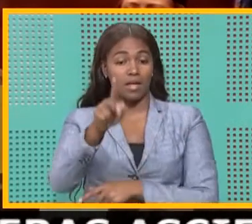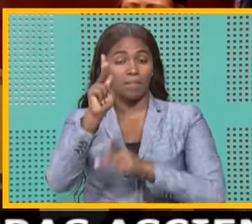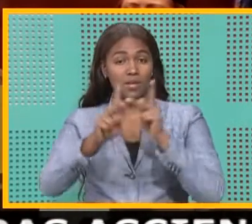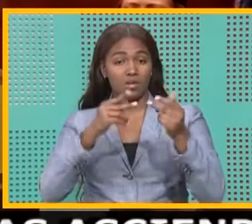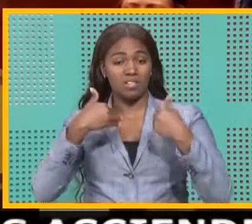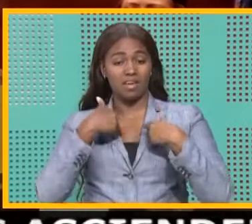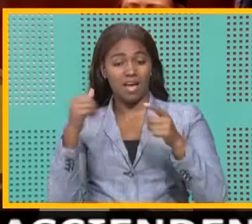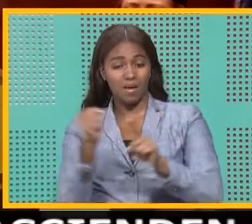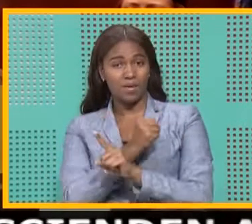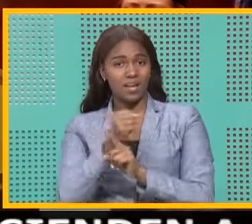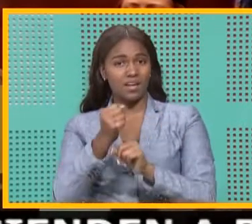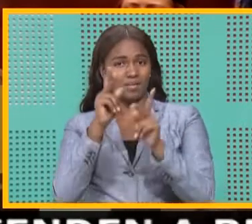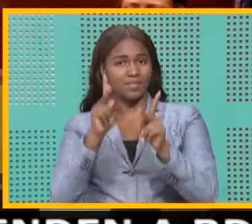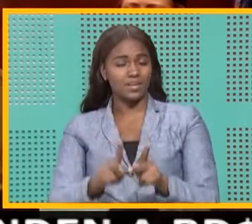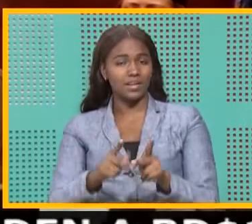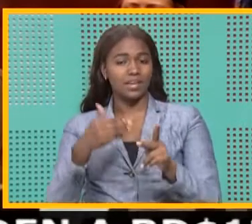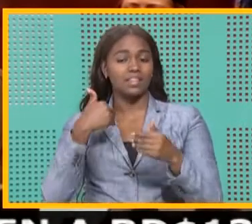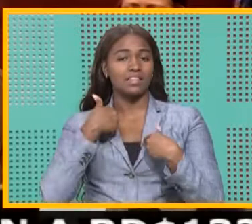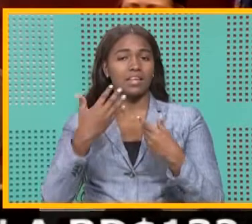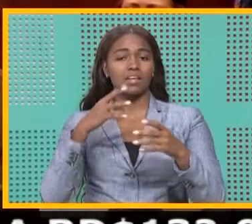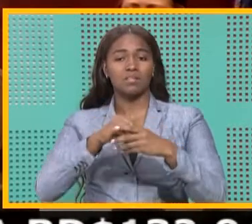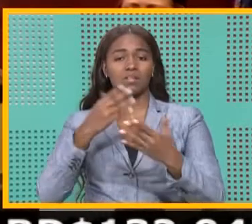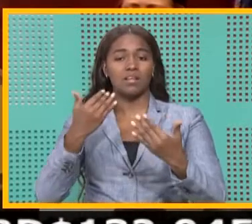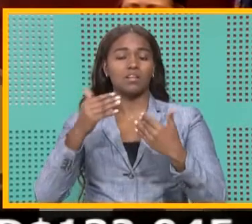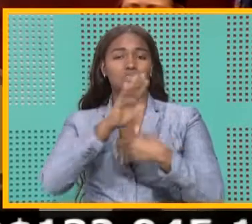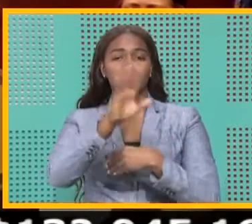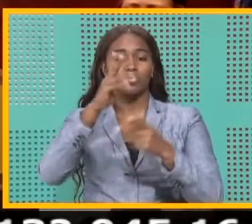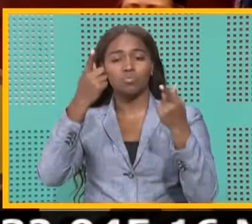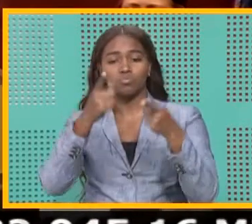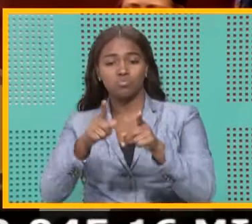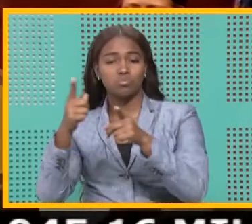victimarios enfrenten las consecuencias de sus actos.